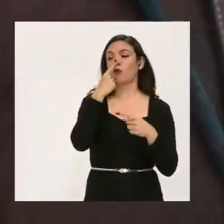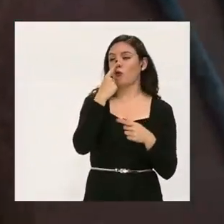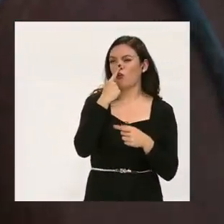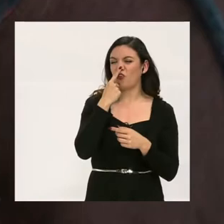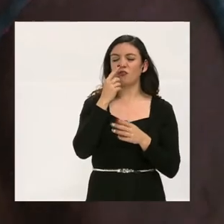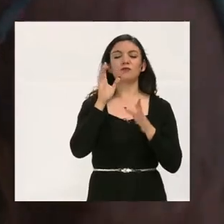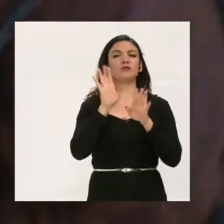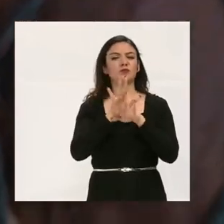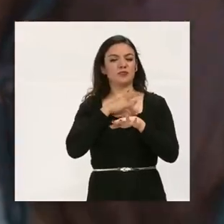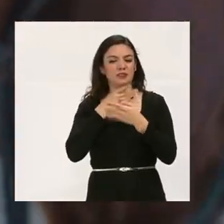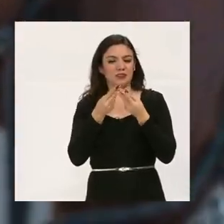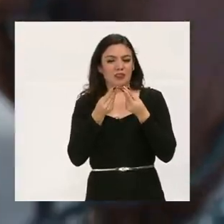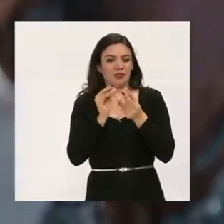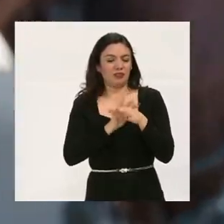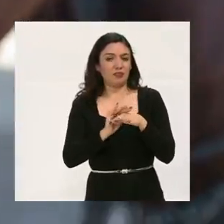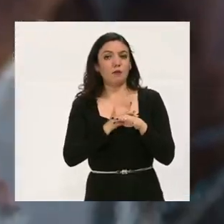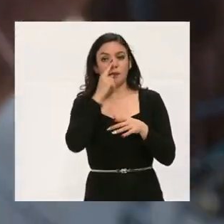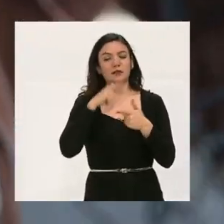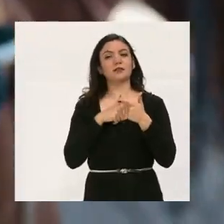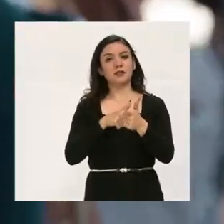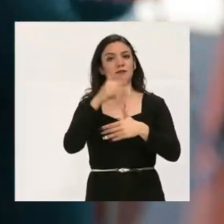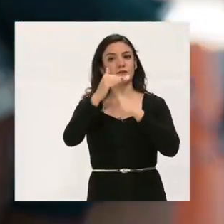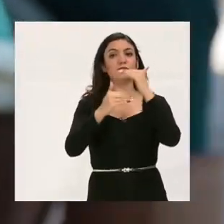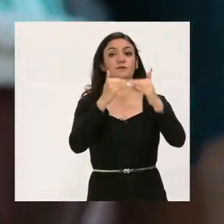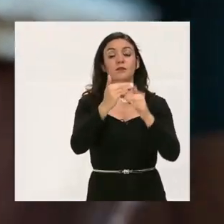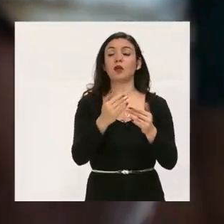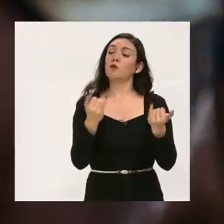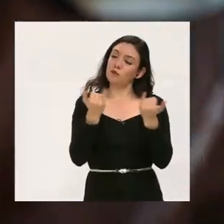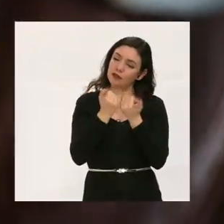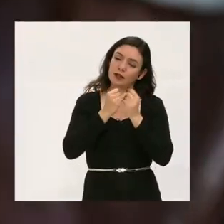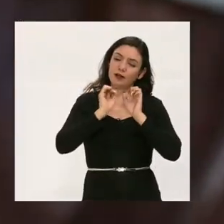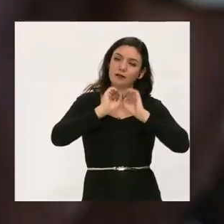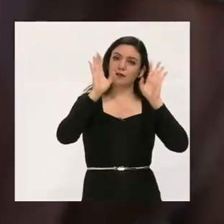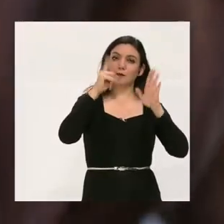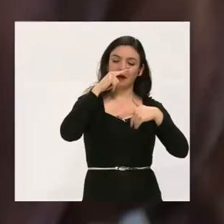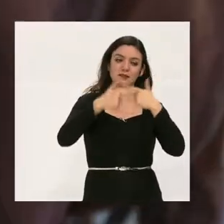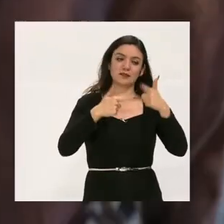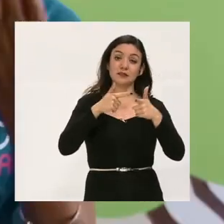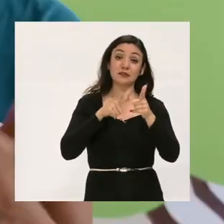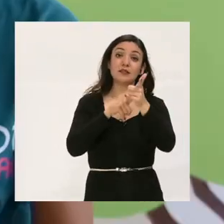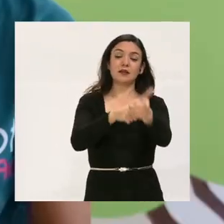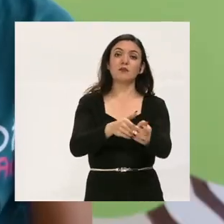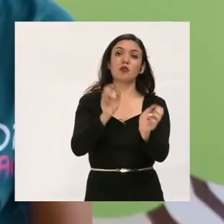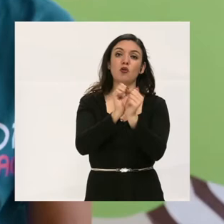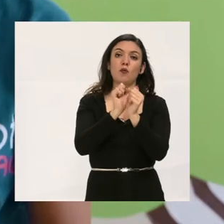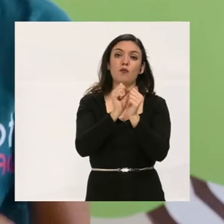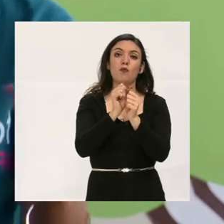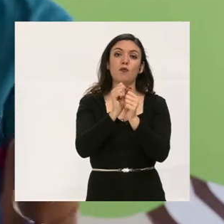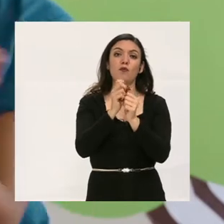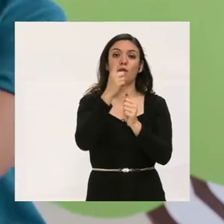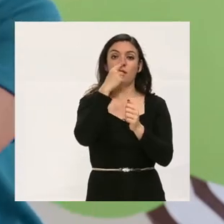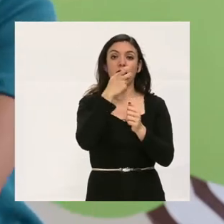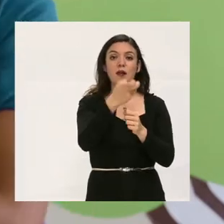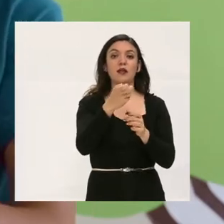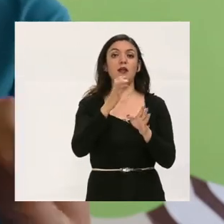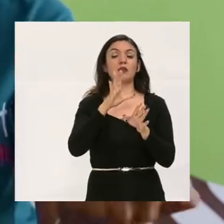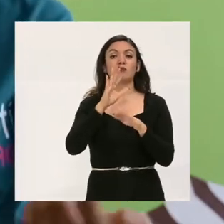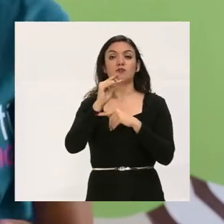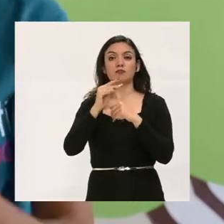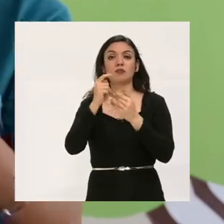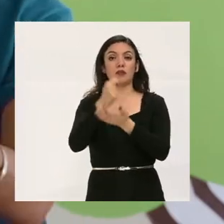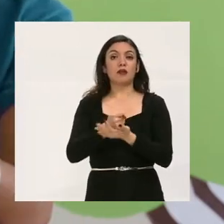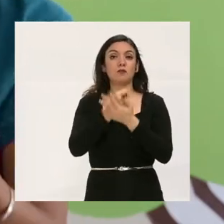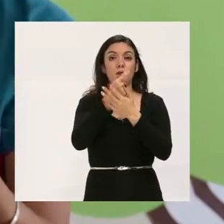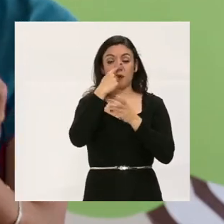y obviamente lo va a ayudar a seguir avanzando también obviamente pues va a ver seguimiento de indicaciones van a haber otros terapeutas